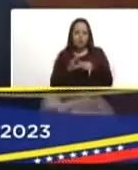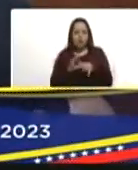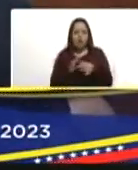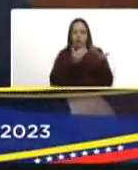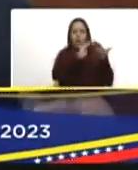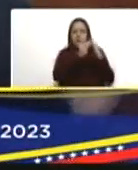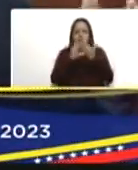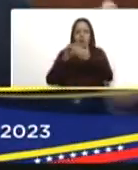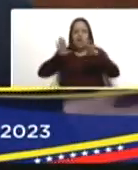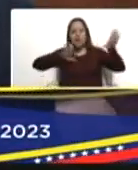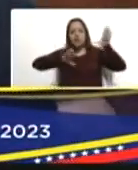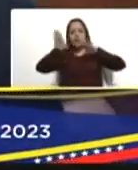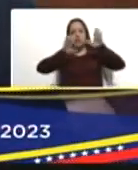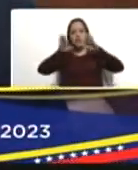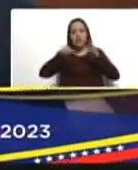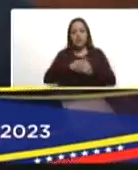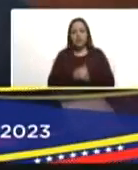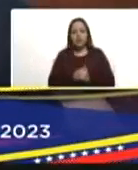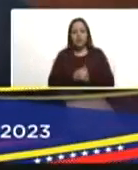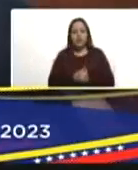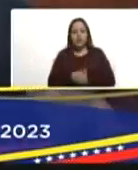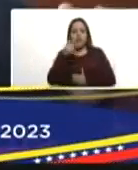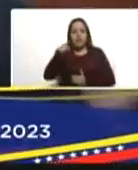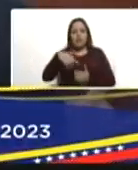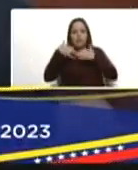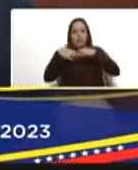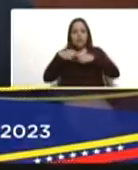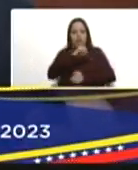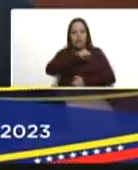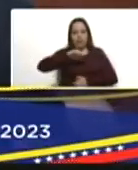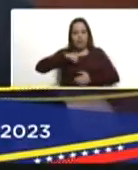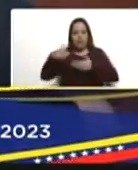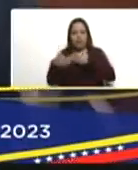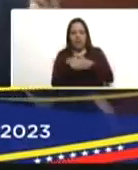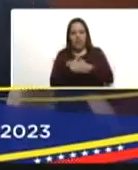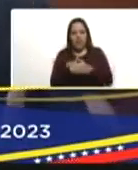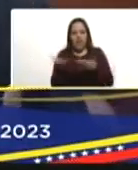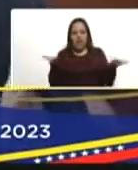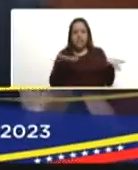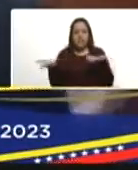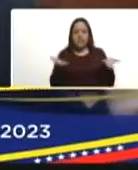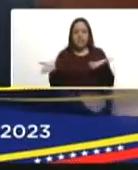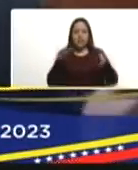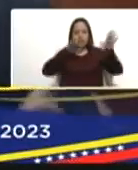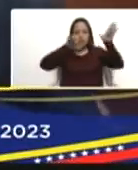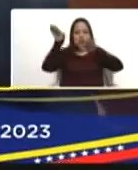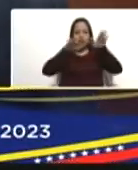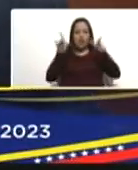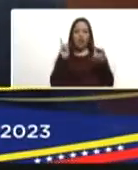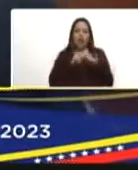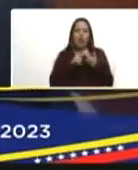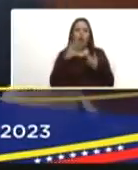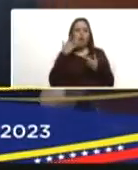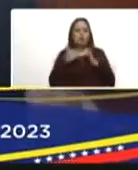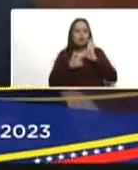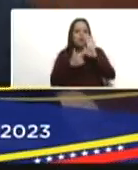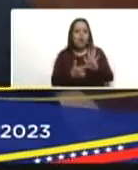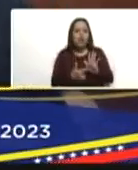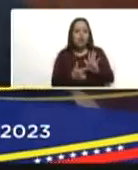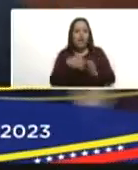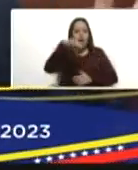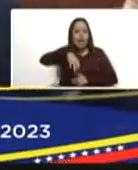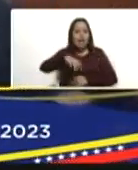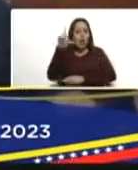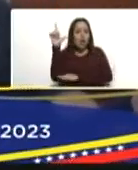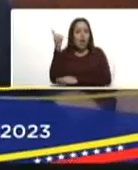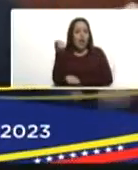comunidades turísticas al sector privado a los prestadores de servicio turístico un ejemplo en el estado Lara el día